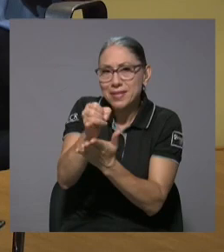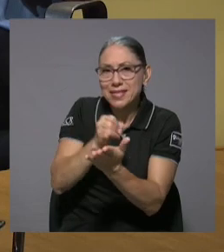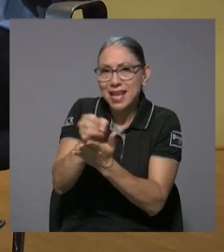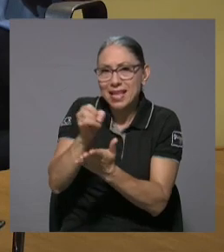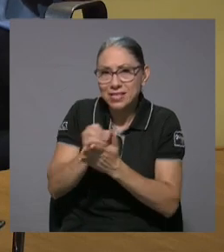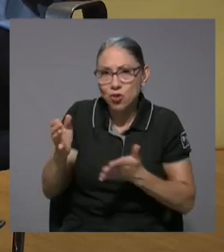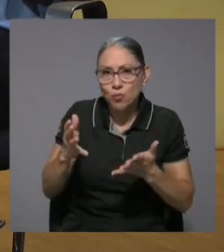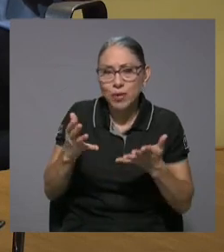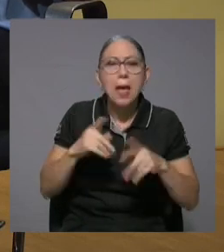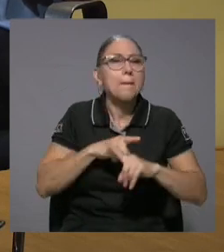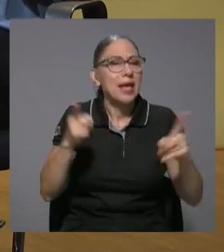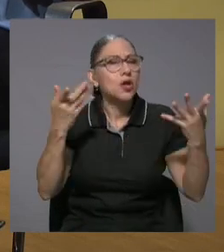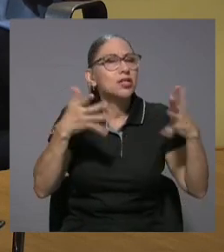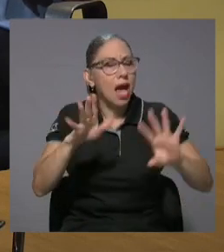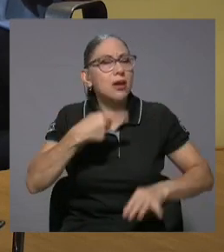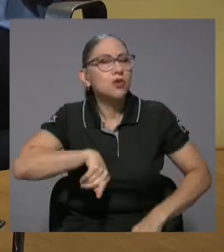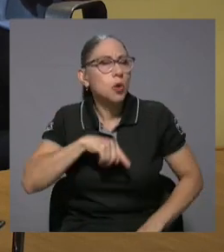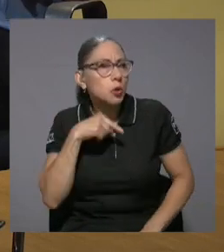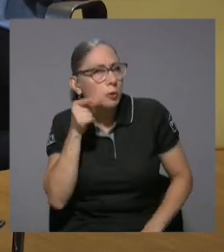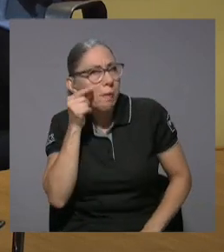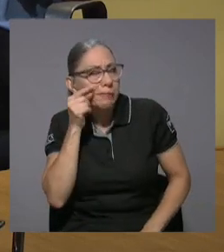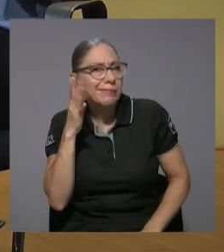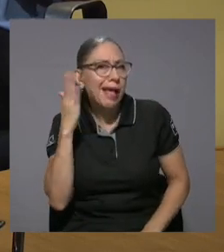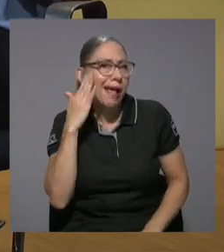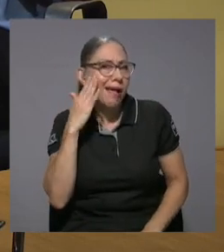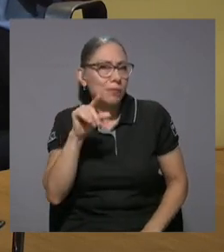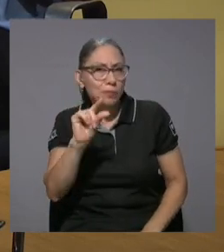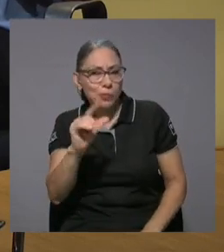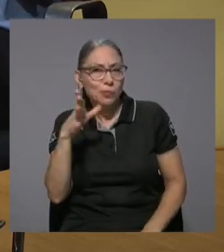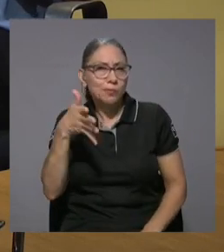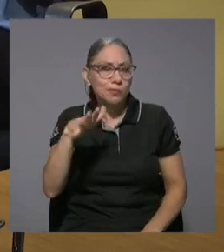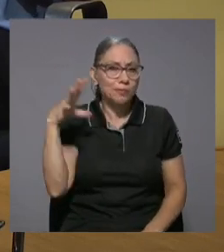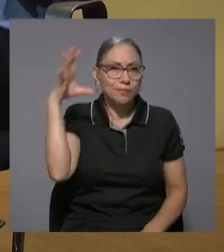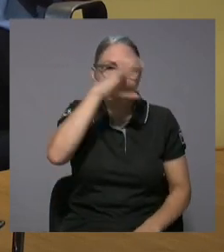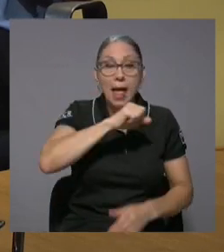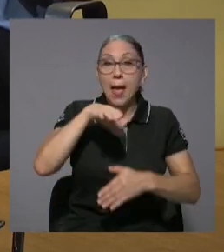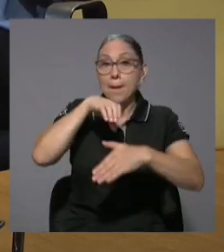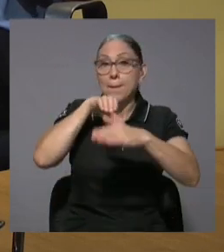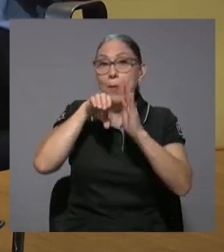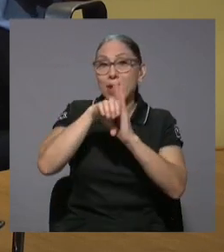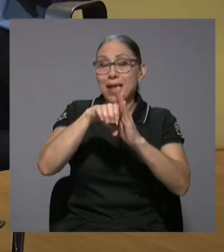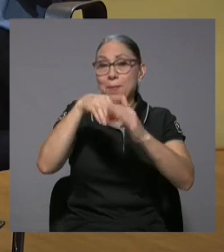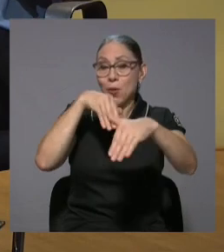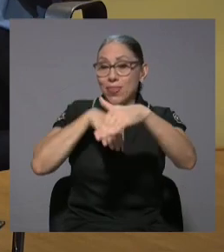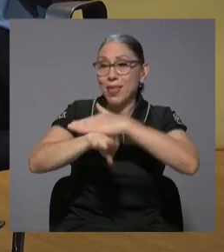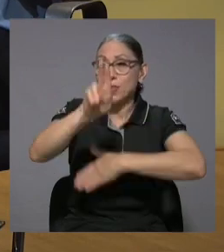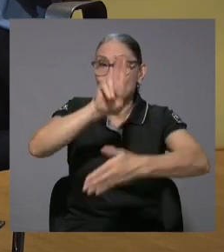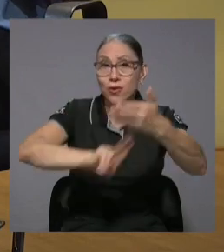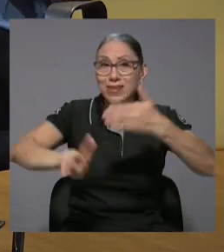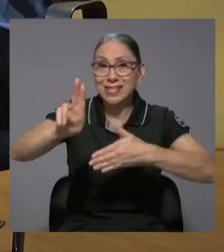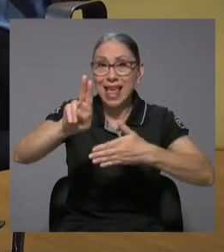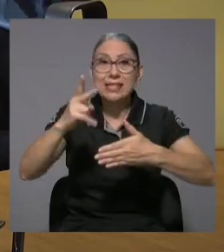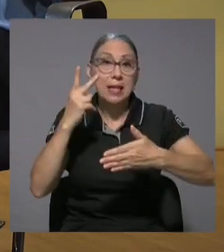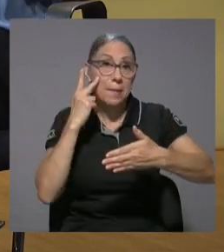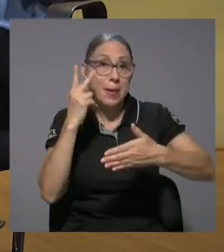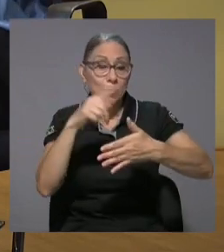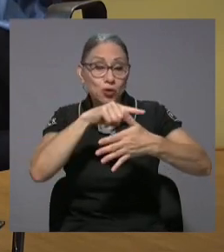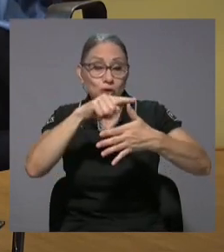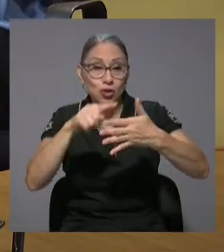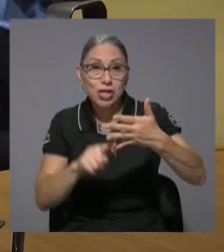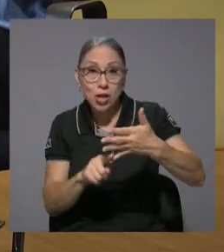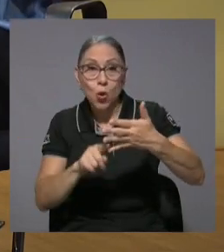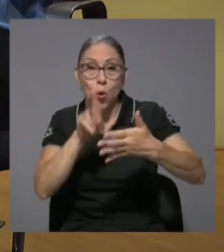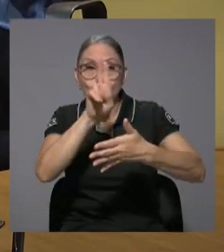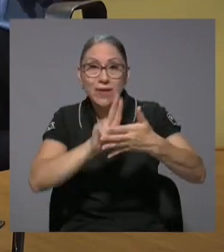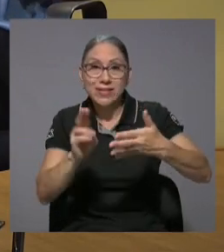informe reporta. Por ejemplo, a nivel interno en el sistema universitario encontramos en las 5 universidades públicas y como